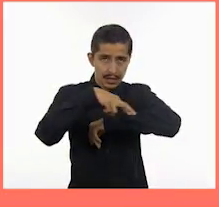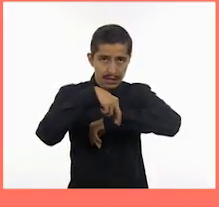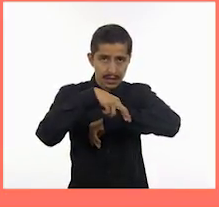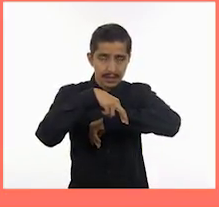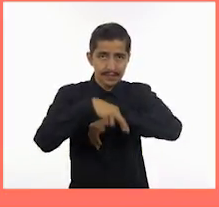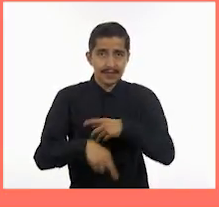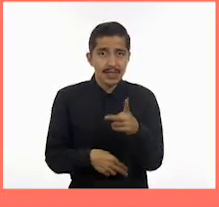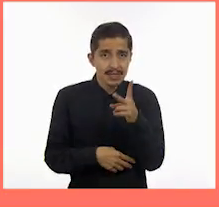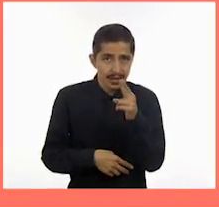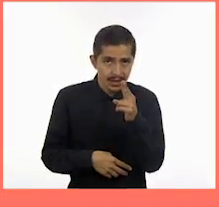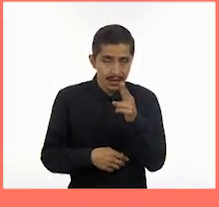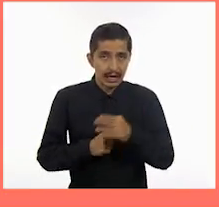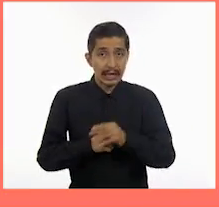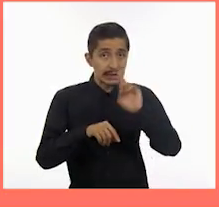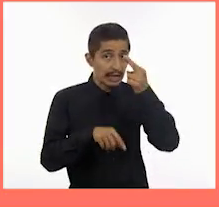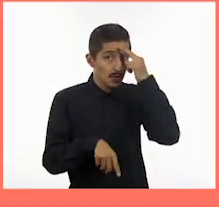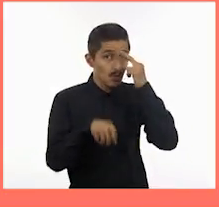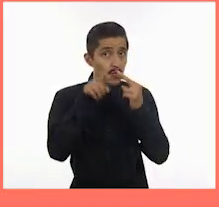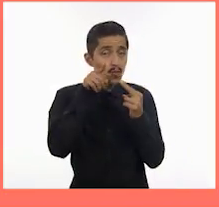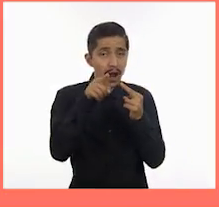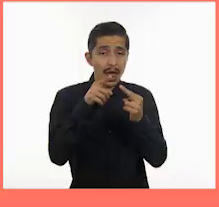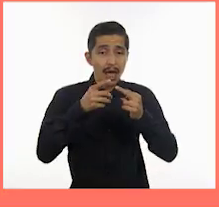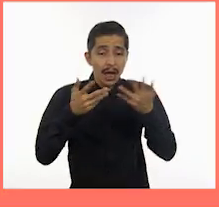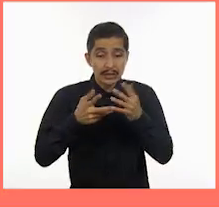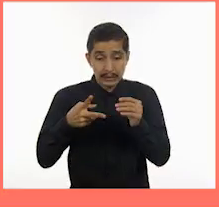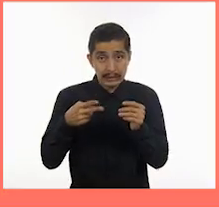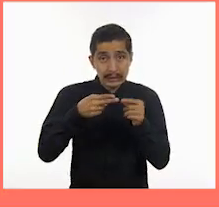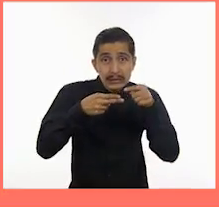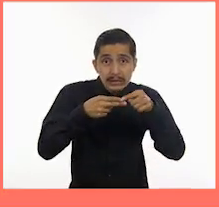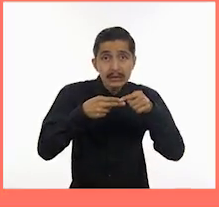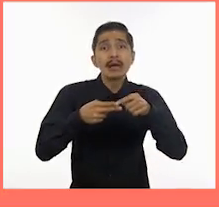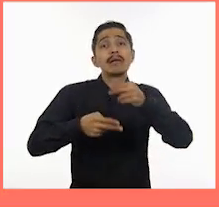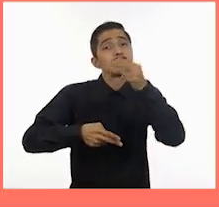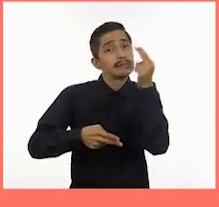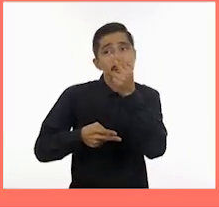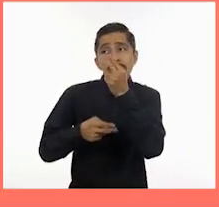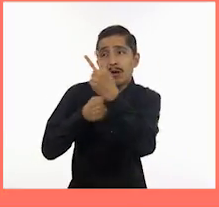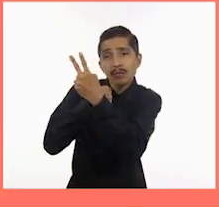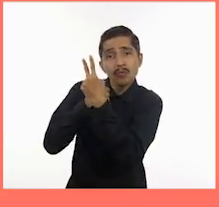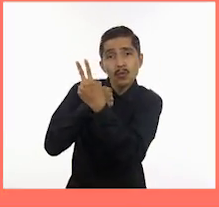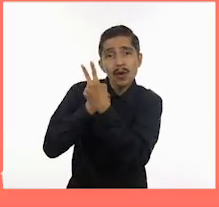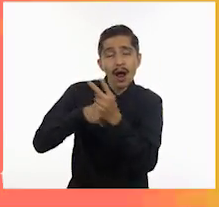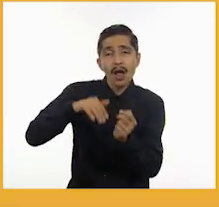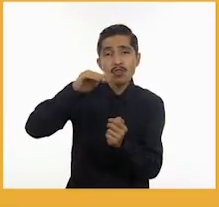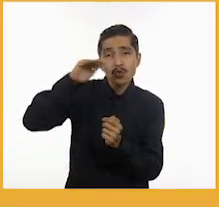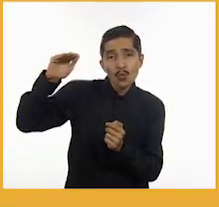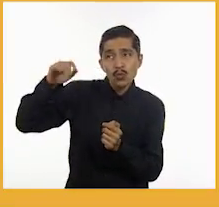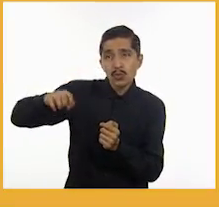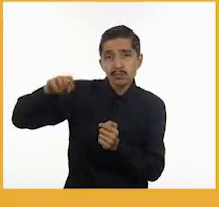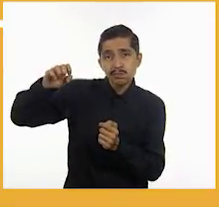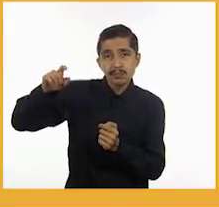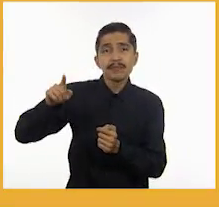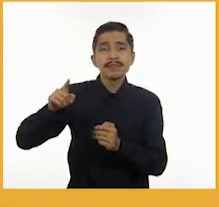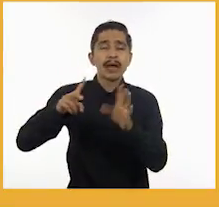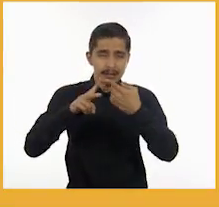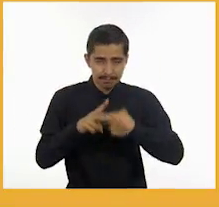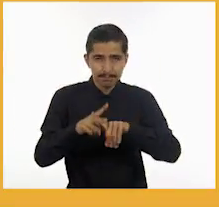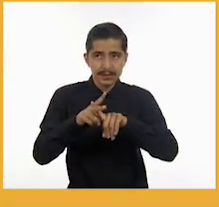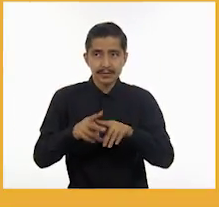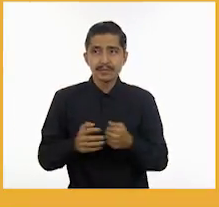y tijeras. Recuerda que la manipulación de estas debe estar supervisada por un adulto.